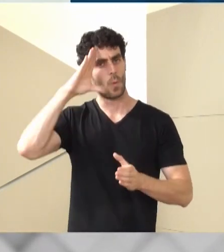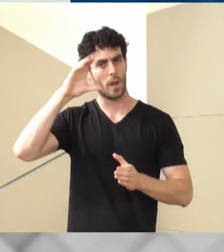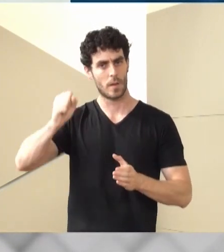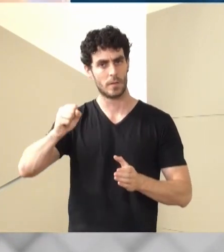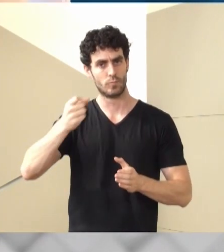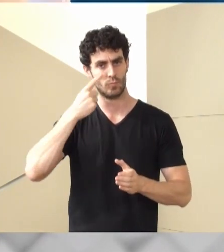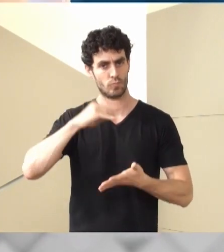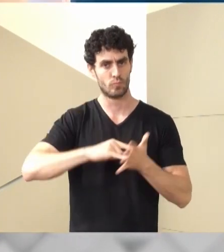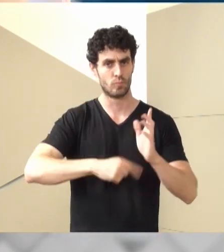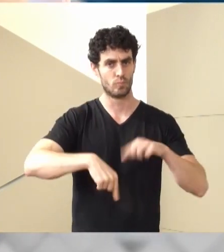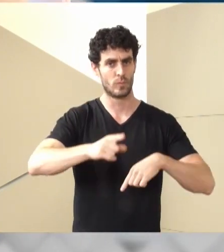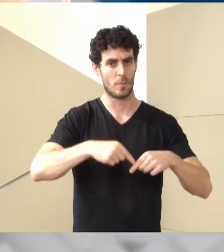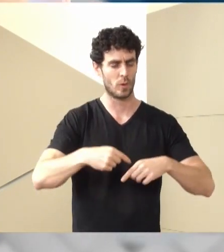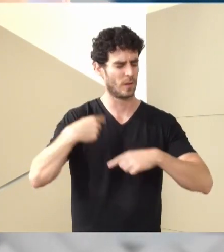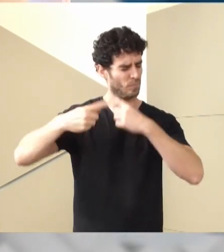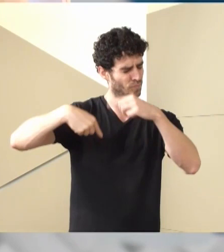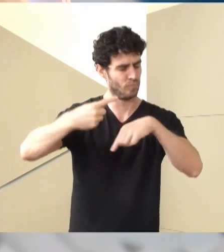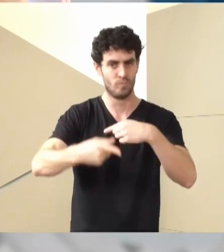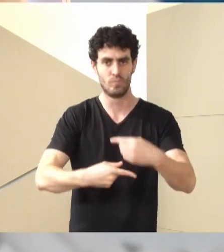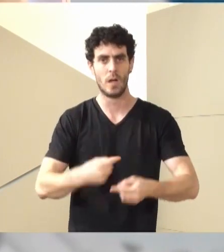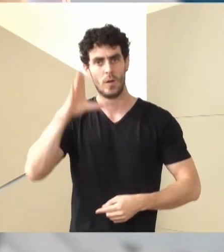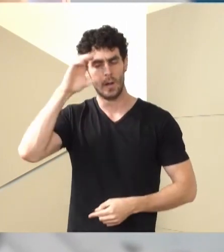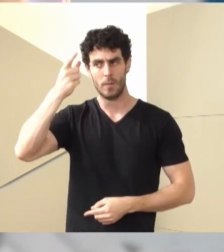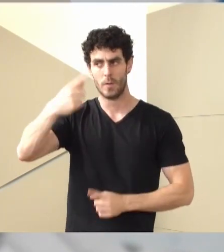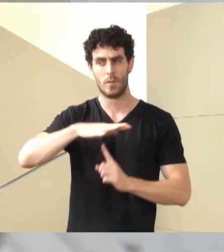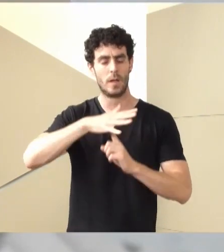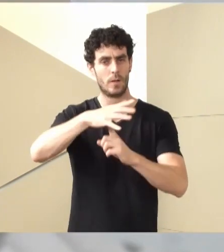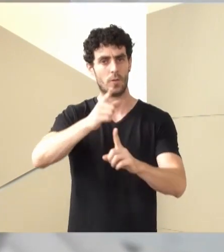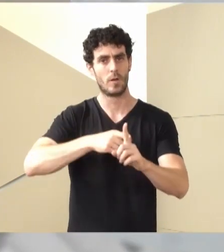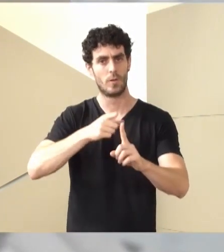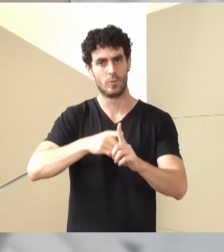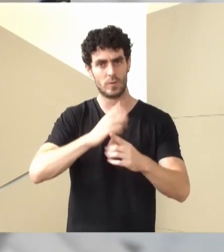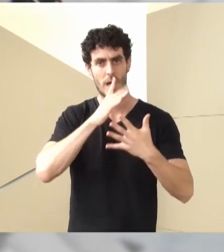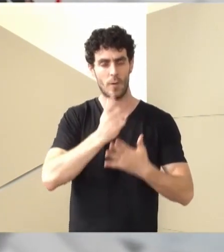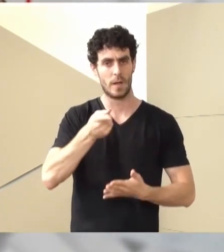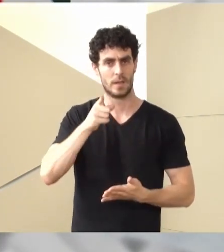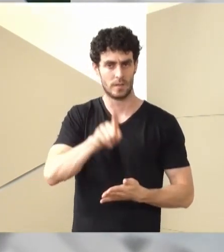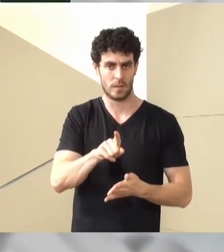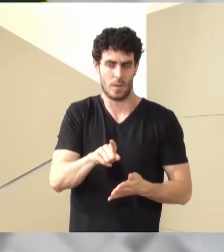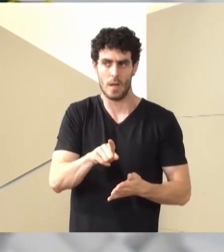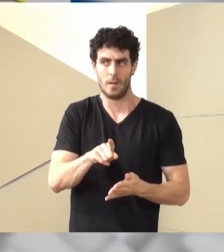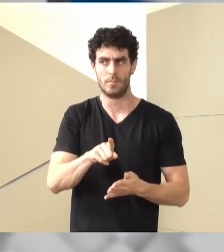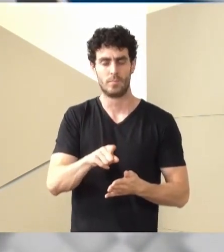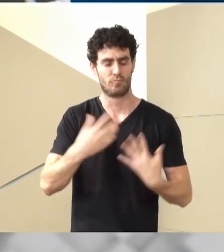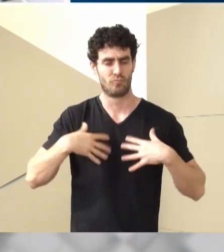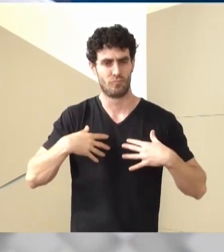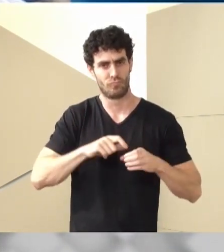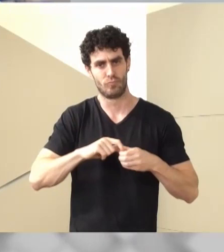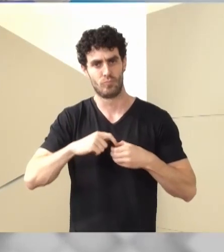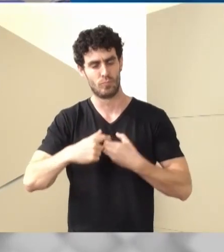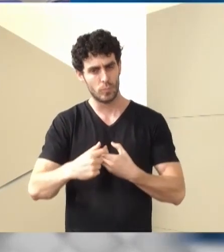los vehículos clásicos del cuerpo o uno de los helicópteros que utilizan ahora los miembros de la Guardia Civil.